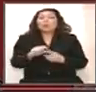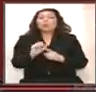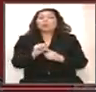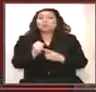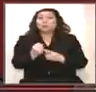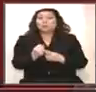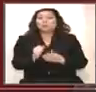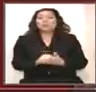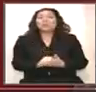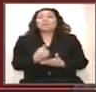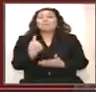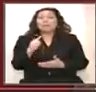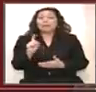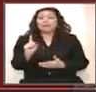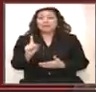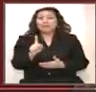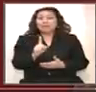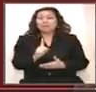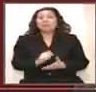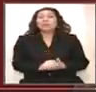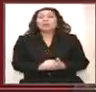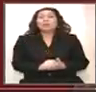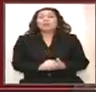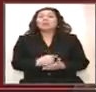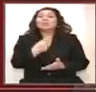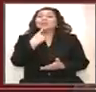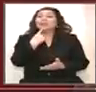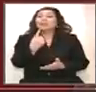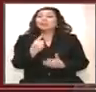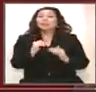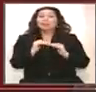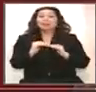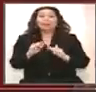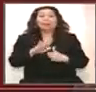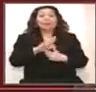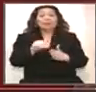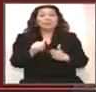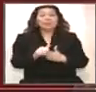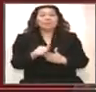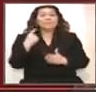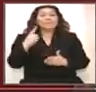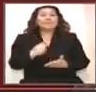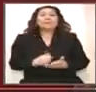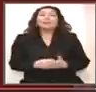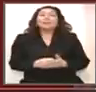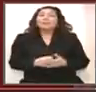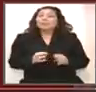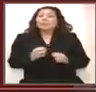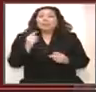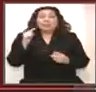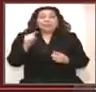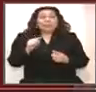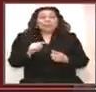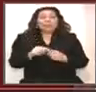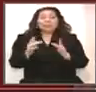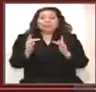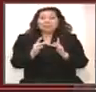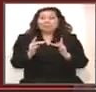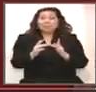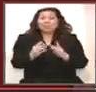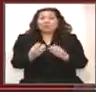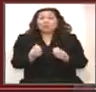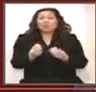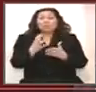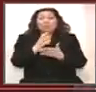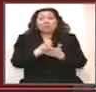social. Para cada uno de estos puntos se establece un lineamiento general a alcanzar, traducido en objetivos de impacto como